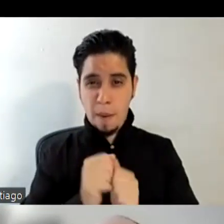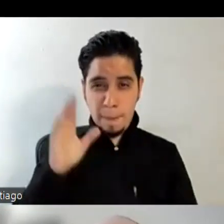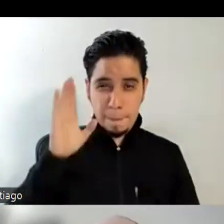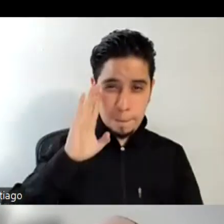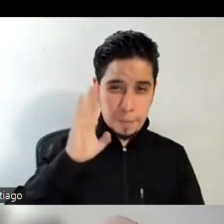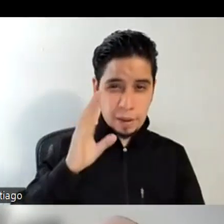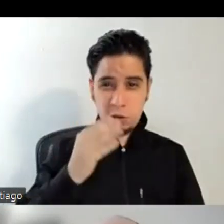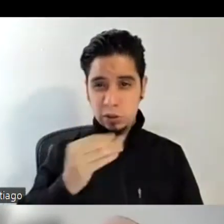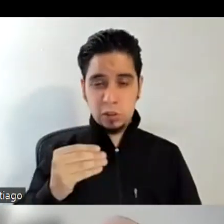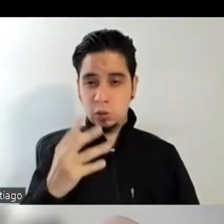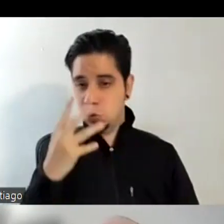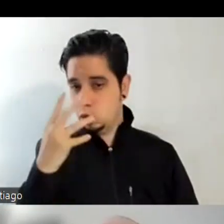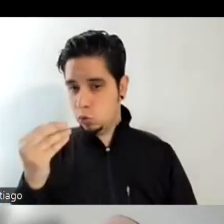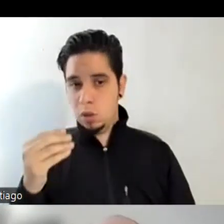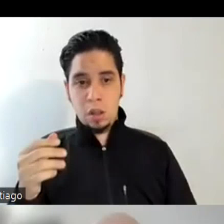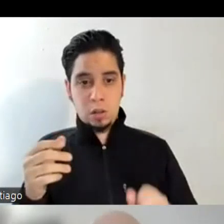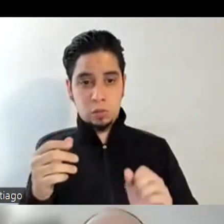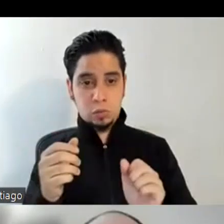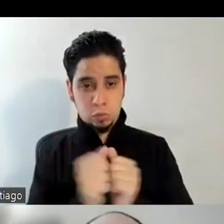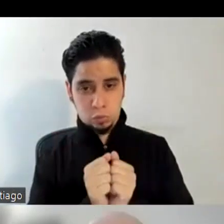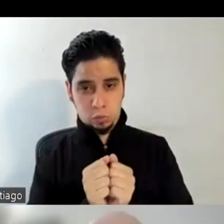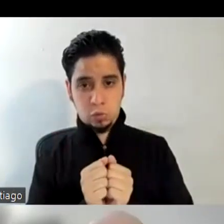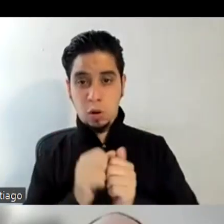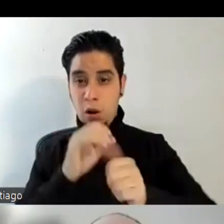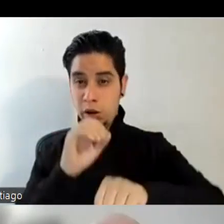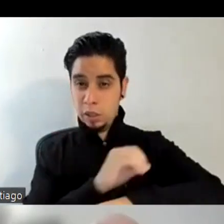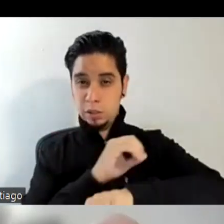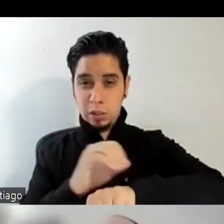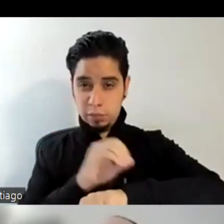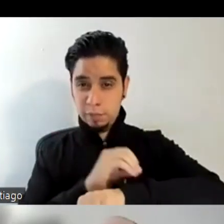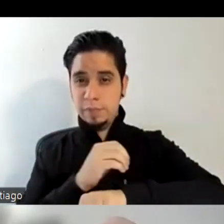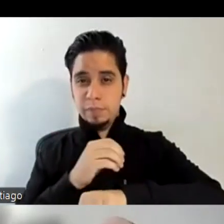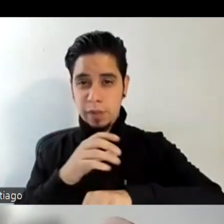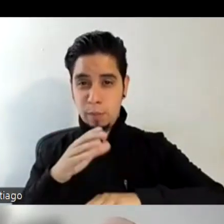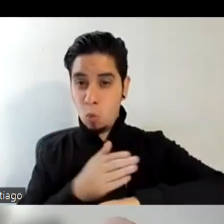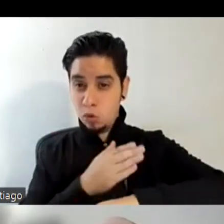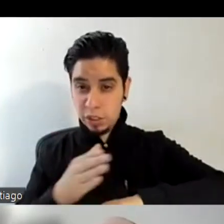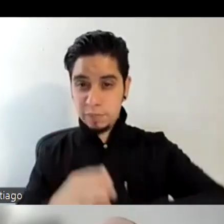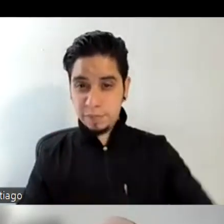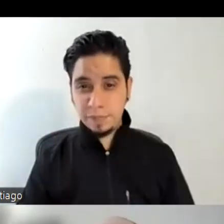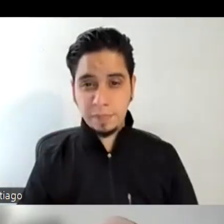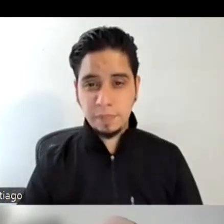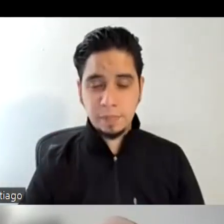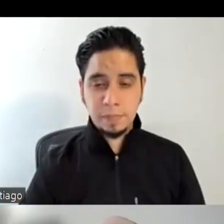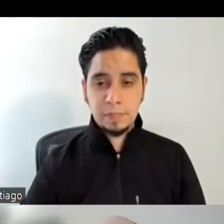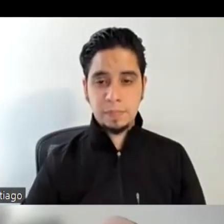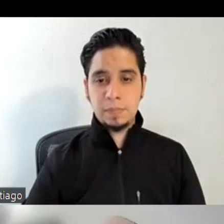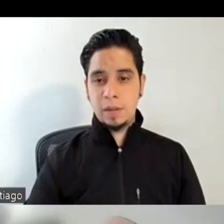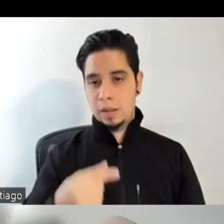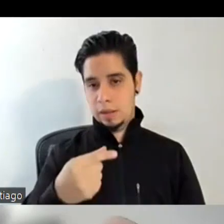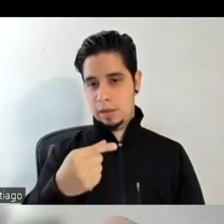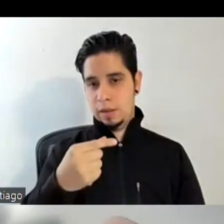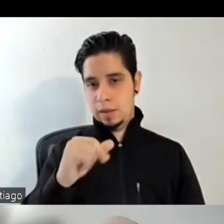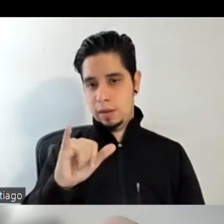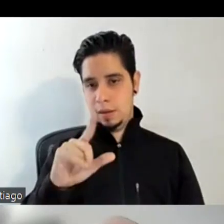con la orquesta del Conservatorio de Música Juvenil y todo. Y entonces Hilda montó una pieza con nosotros que se